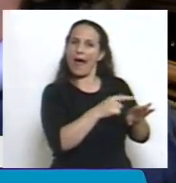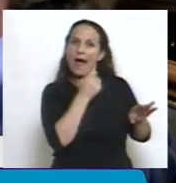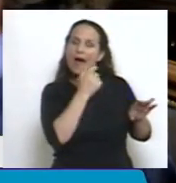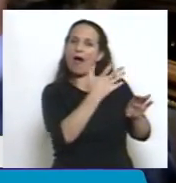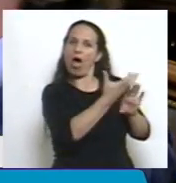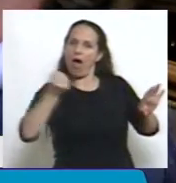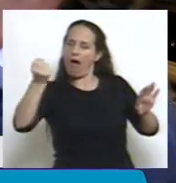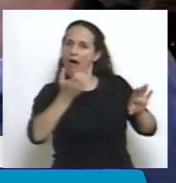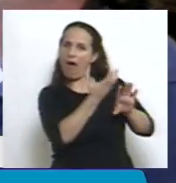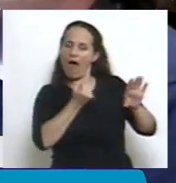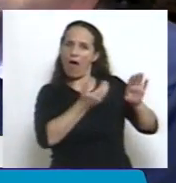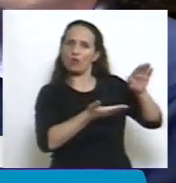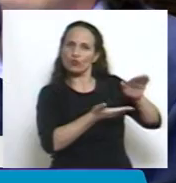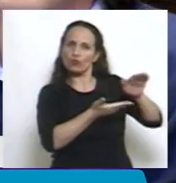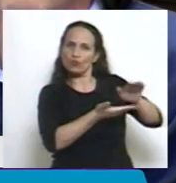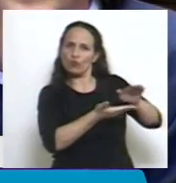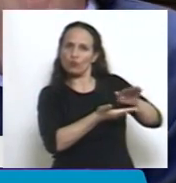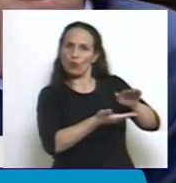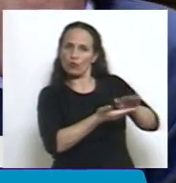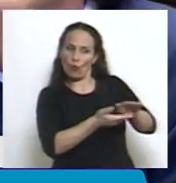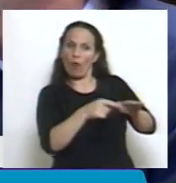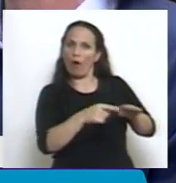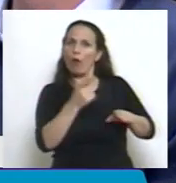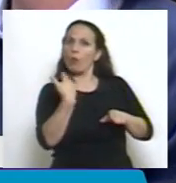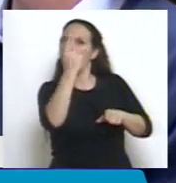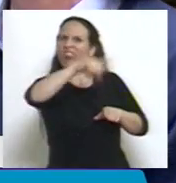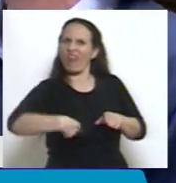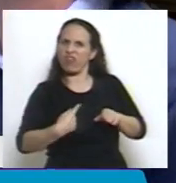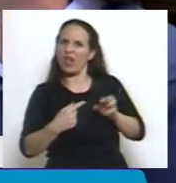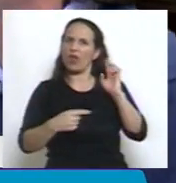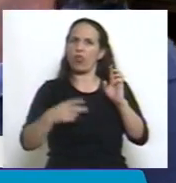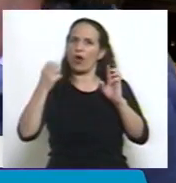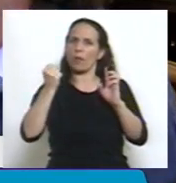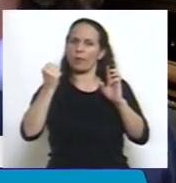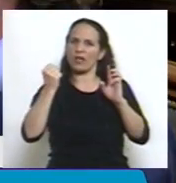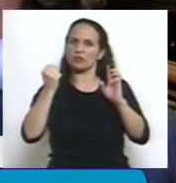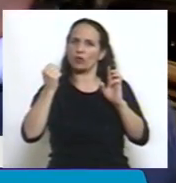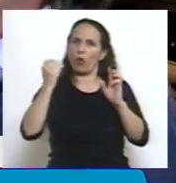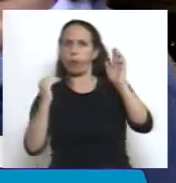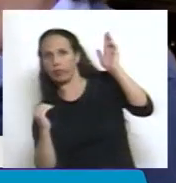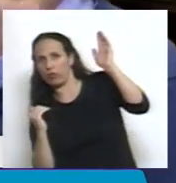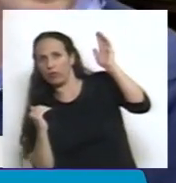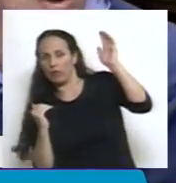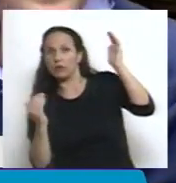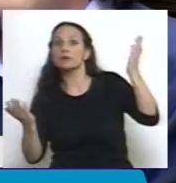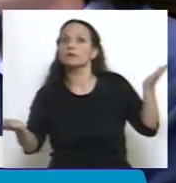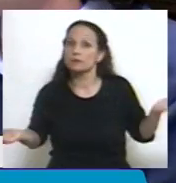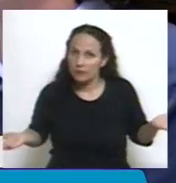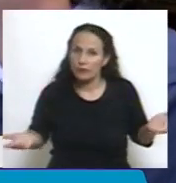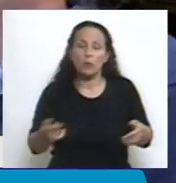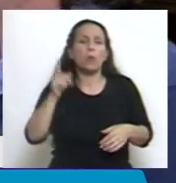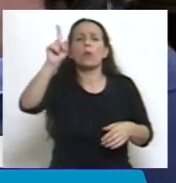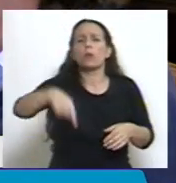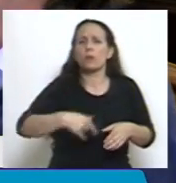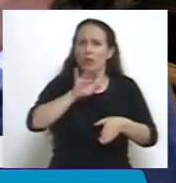sin reservas y entonces deja al país en las puertas de una devaluación, entonces se endeuda con todos que van a perder poder adquisitivo, se endeuda con todos a través del